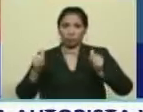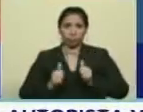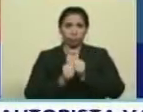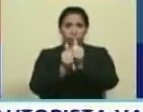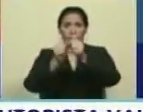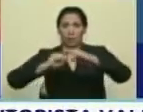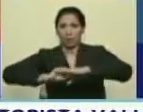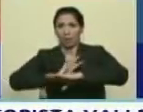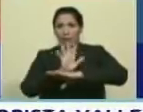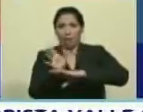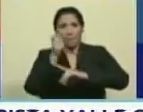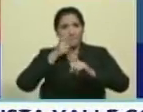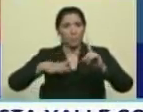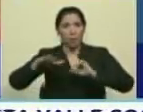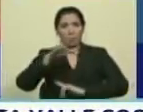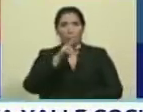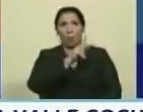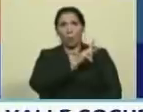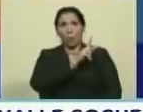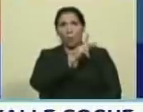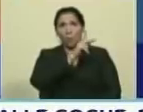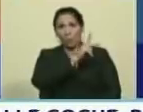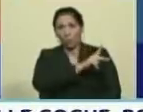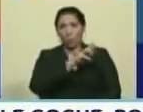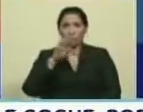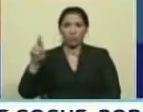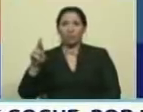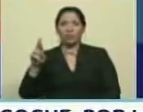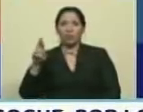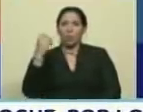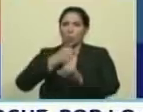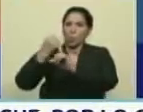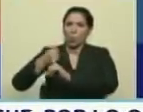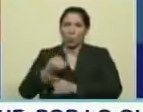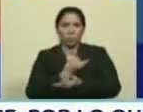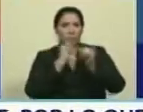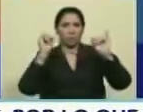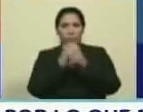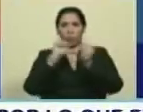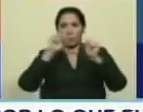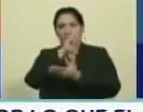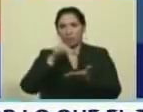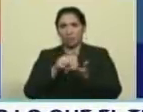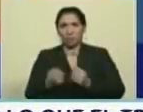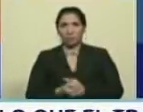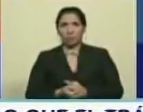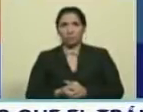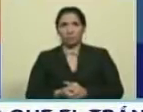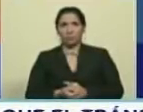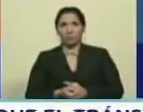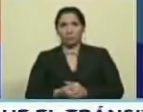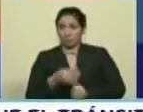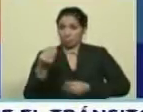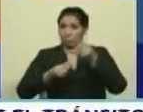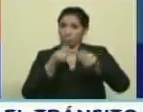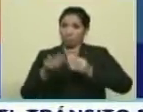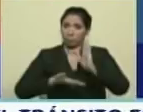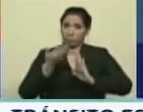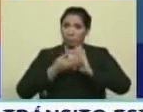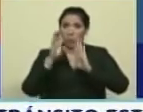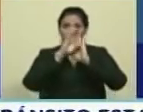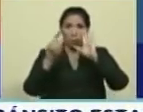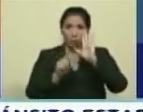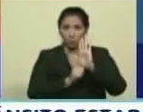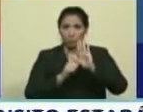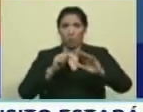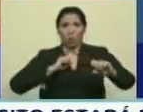del ALBA al pueblo de Puerto Rico en su lucha por la independencia y la soberanía nacional. Como es valiosísima la constitución del Consejo